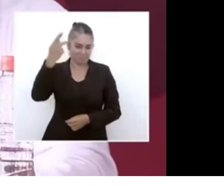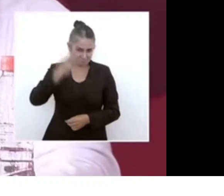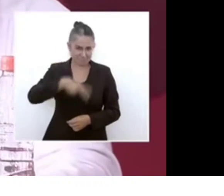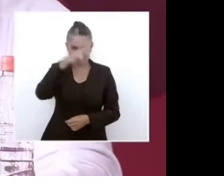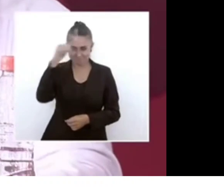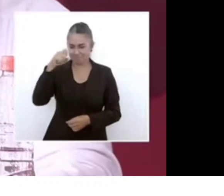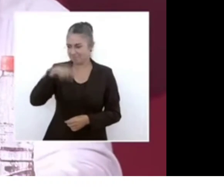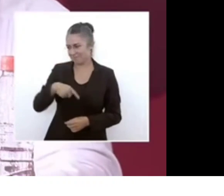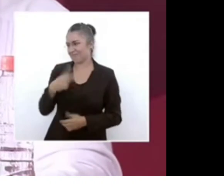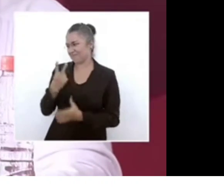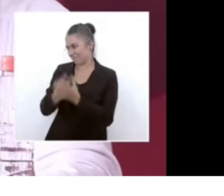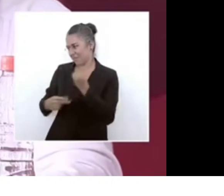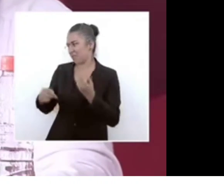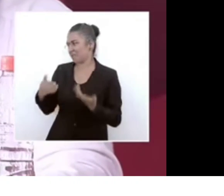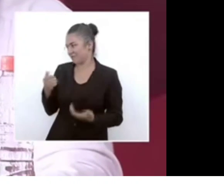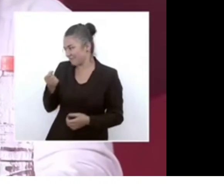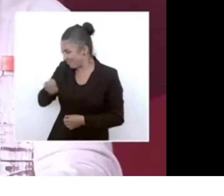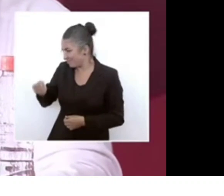Nayarit,